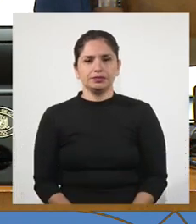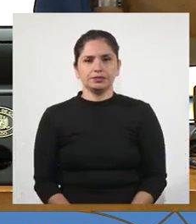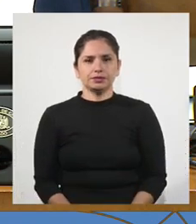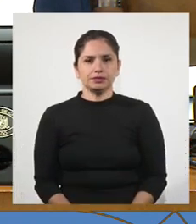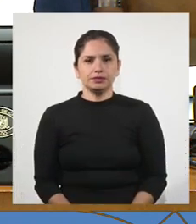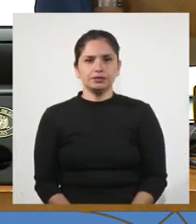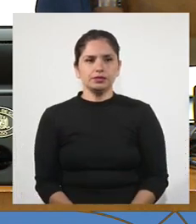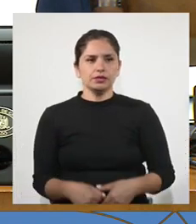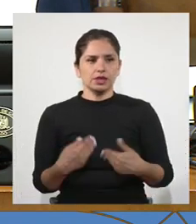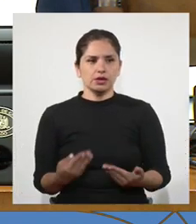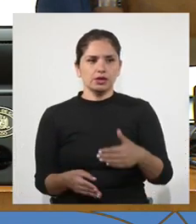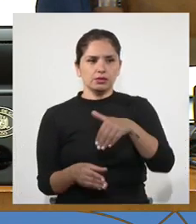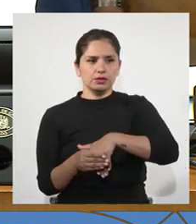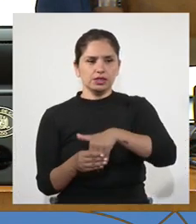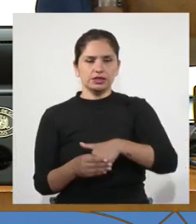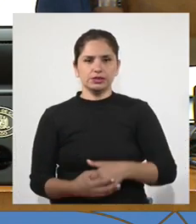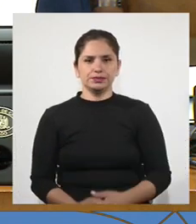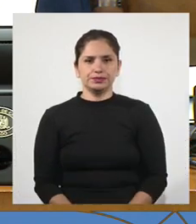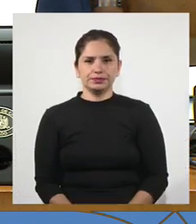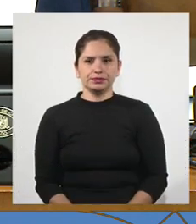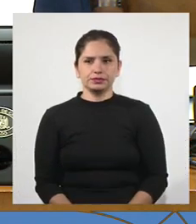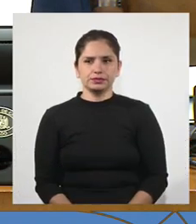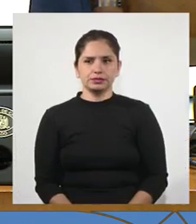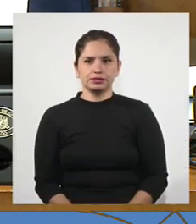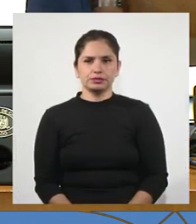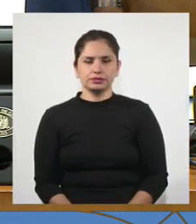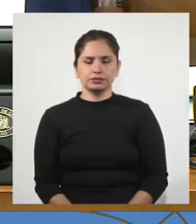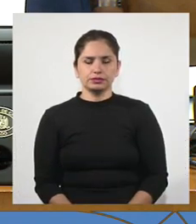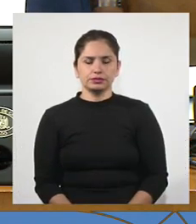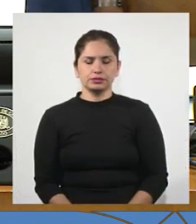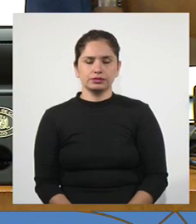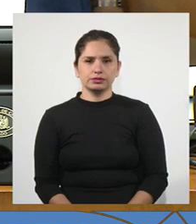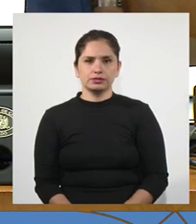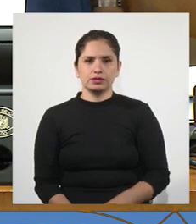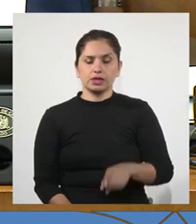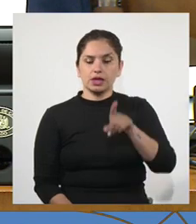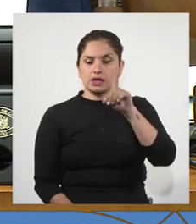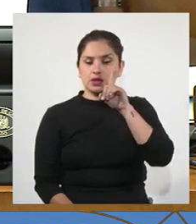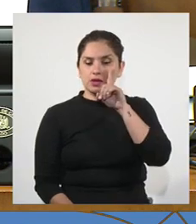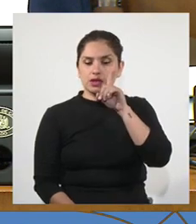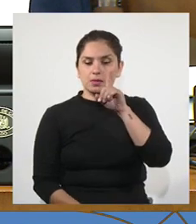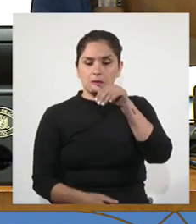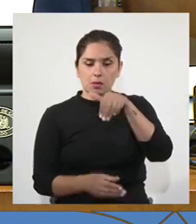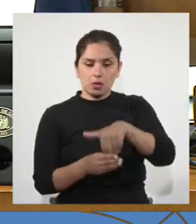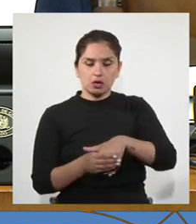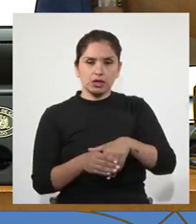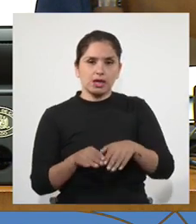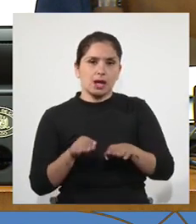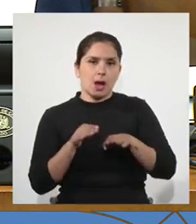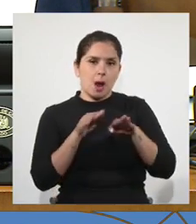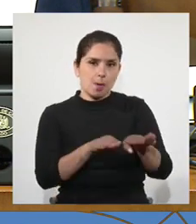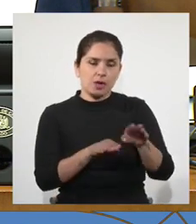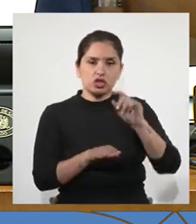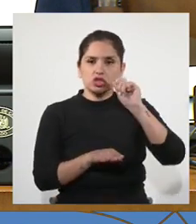En votación, quienes votan a favor, votan por mantener la glosa tal como está.